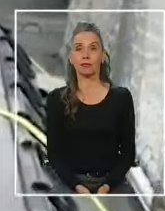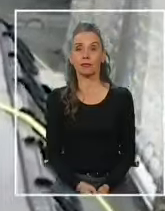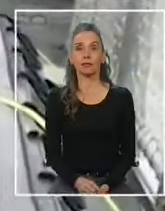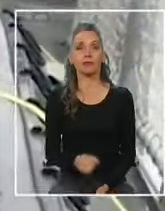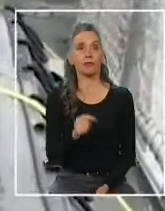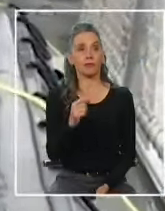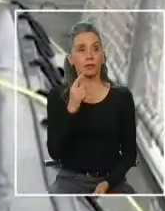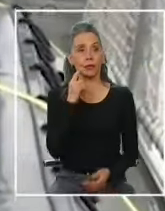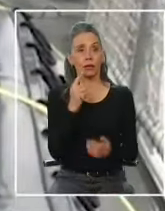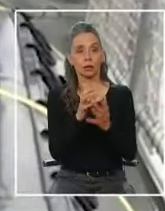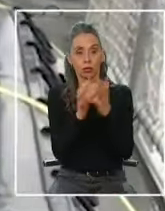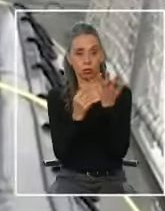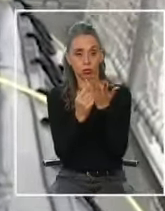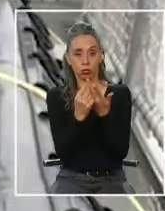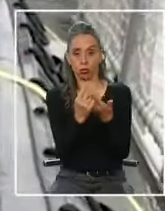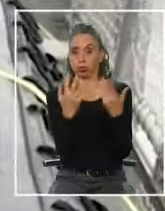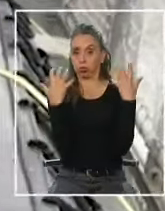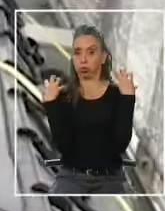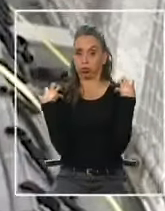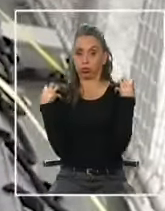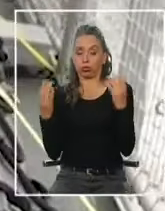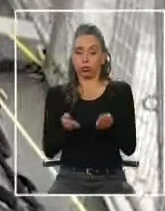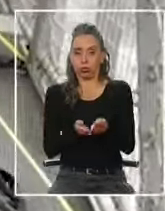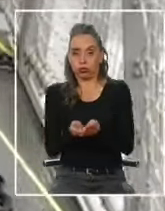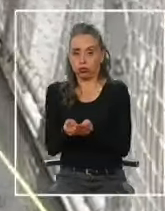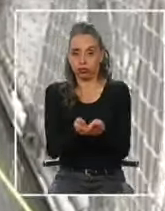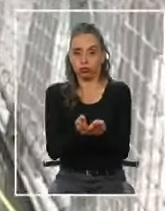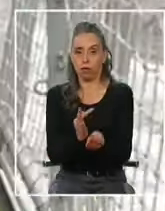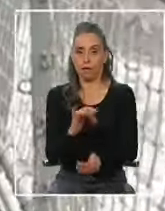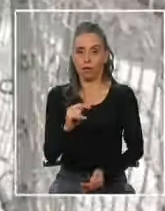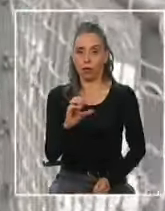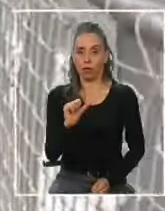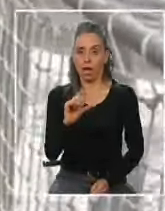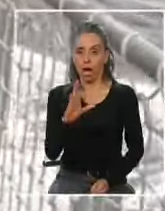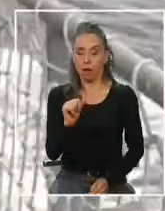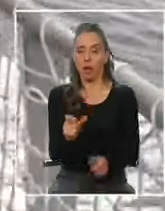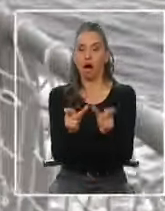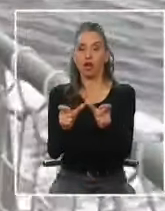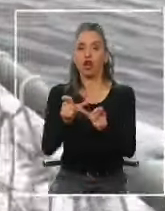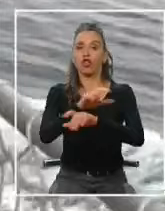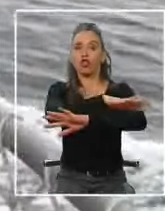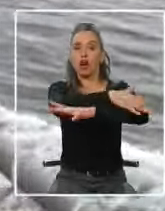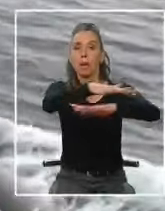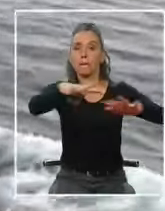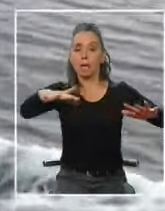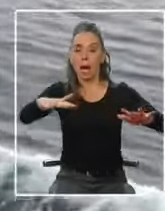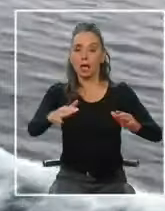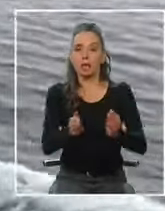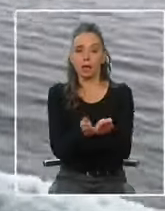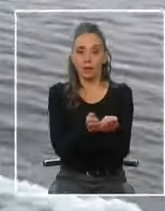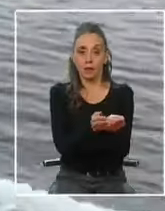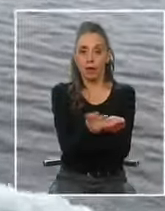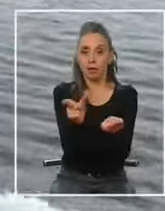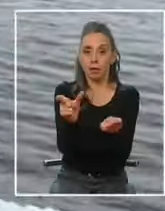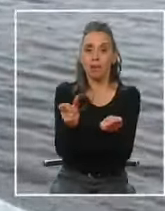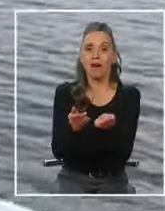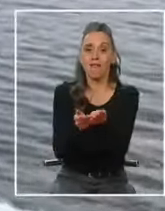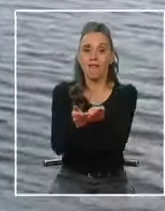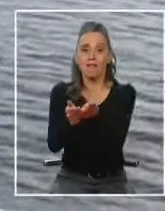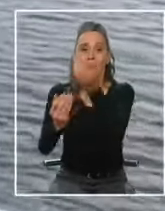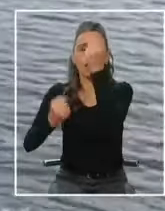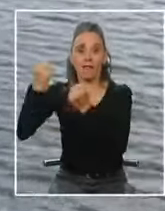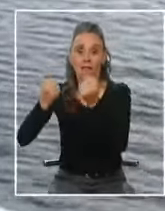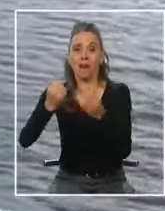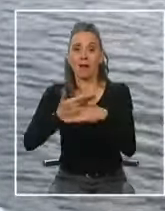Una de las tantas funciones que cumple el patrullero Fuente Alba es el control marítimo, fiscalizando la pesca sustentable